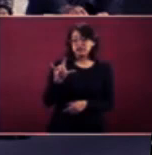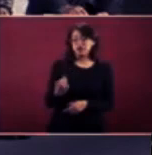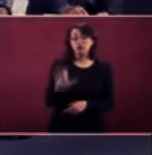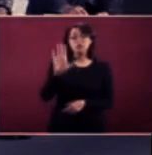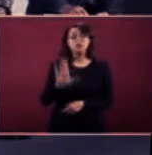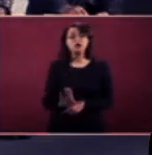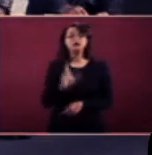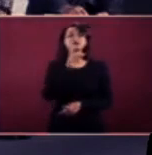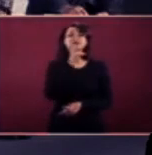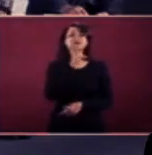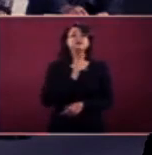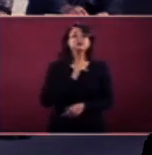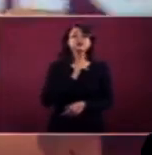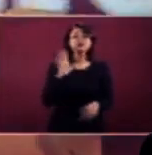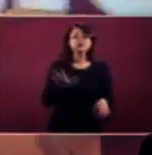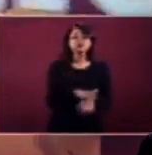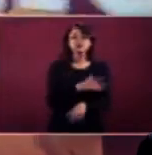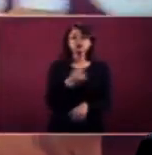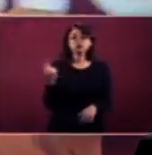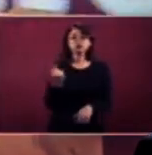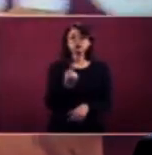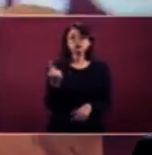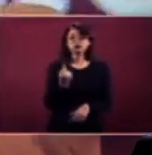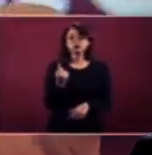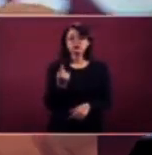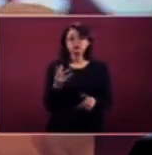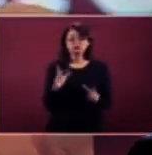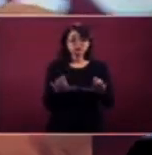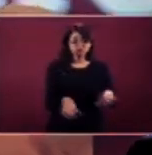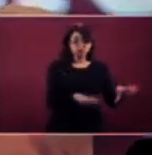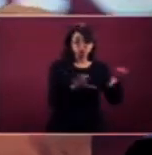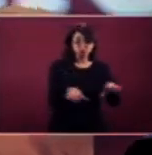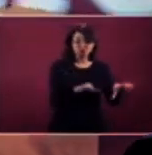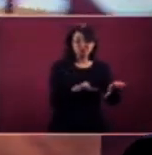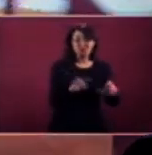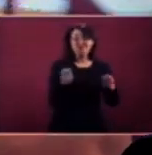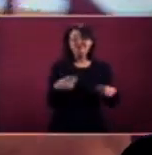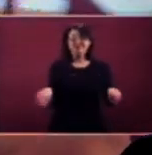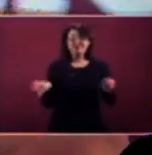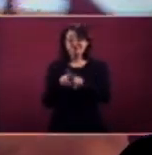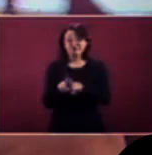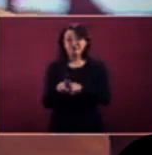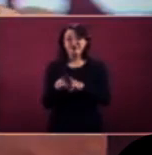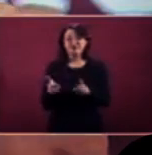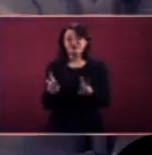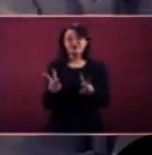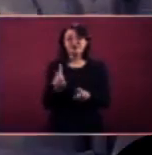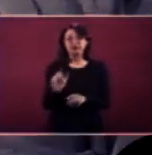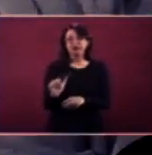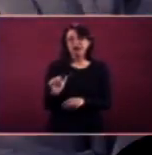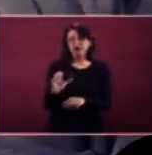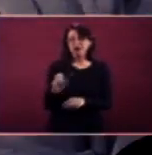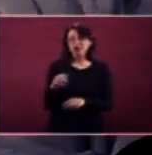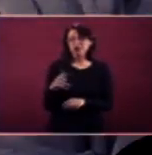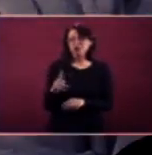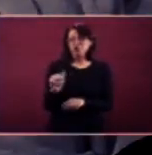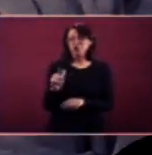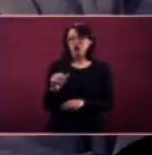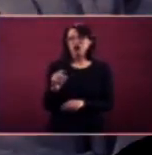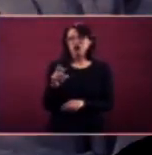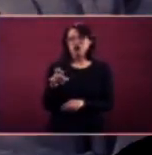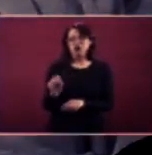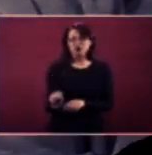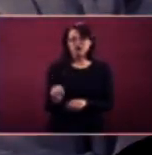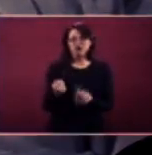petróleo, porque es la base de, más que de las computadoras, es el tema de los acumuladores. Se nos vienen ya los